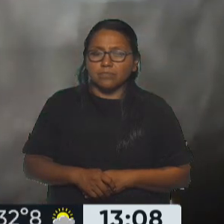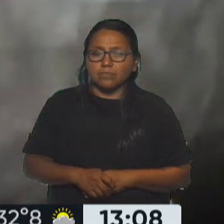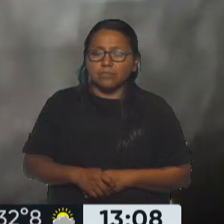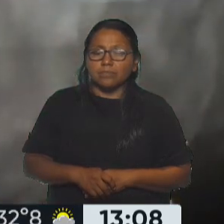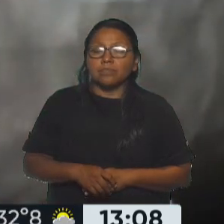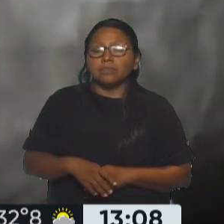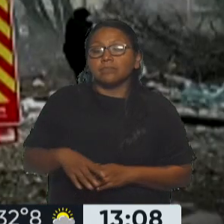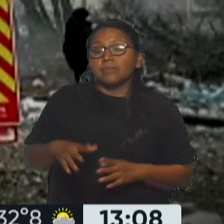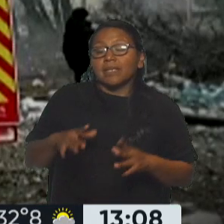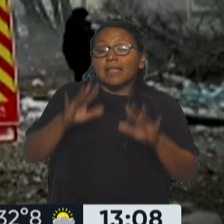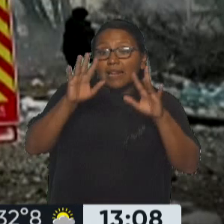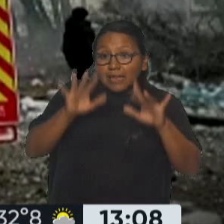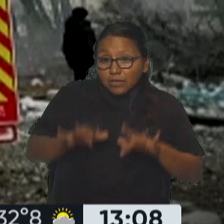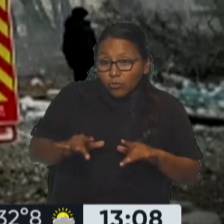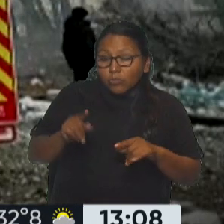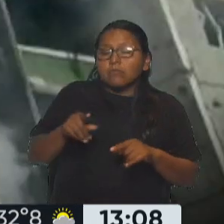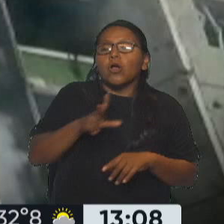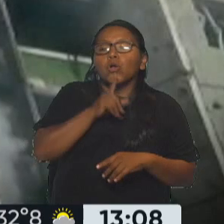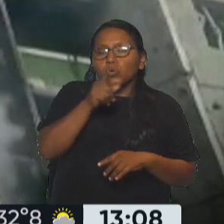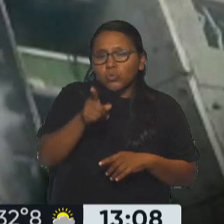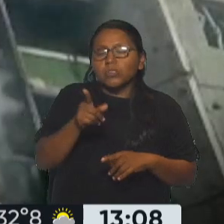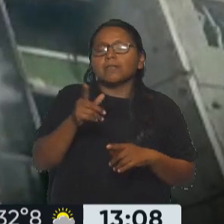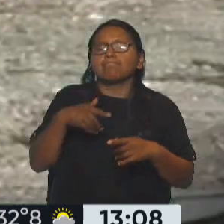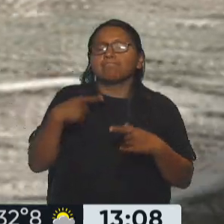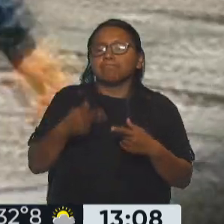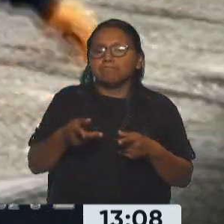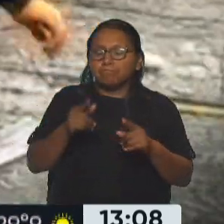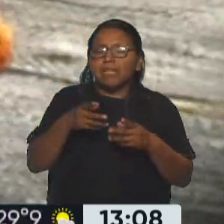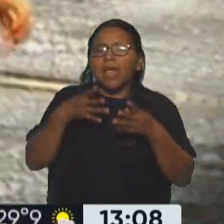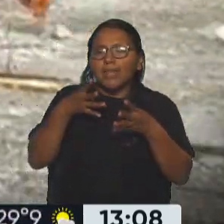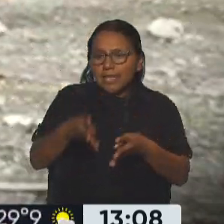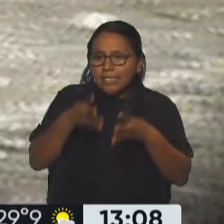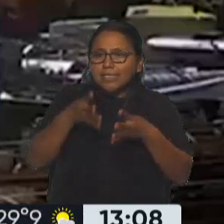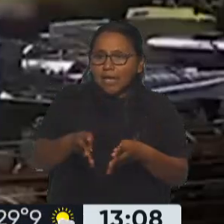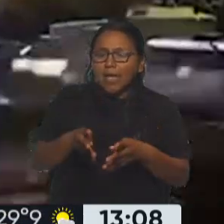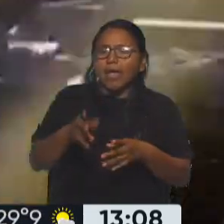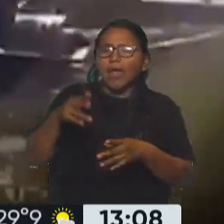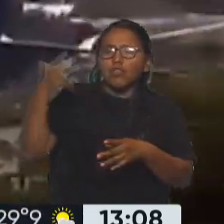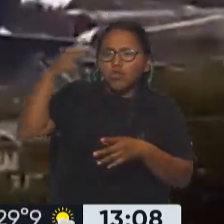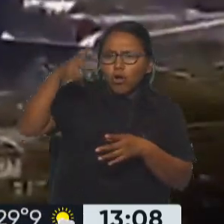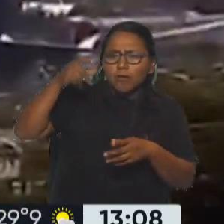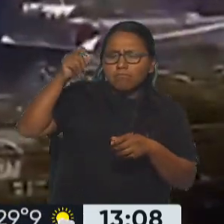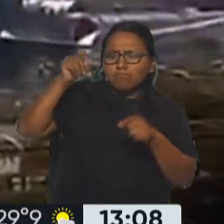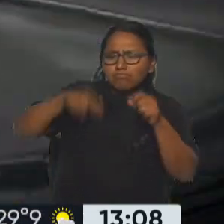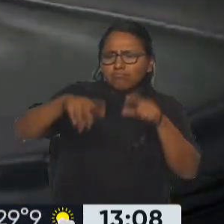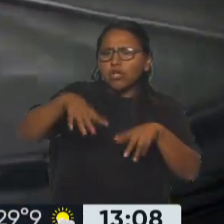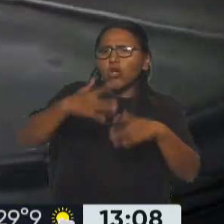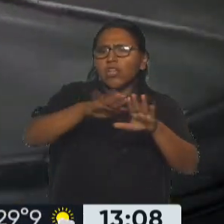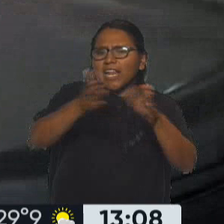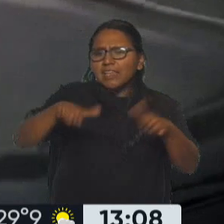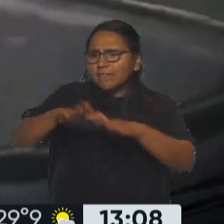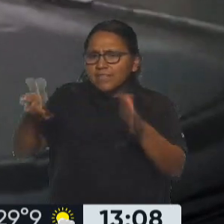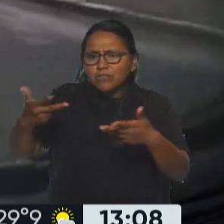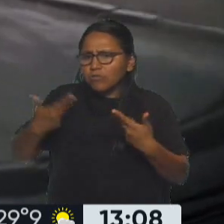disregards the amount of casualties, the level of casualties. Desde el otoño boreal, Rusia también recurrió sistemáticamente a los ataques con misiles y drones contra infraestructura civil, en